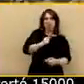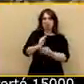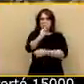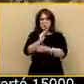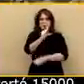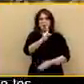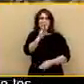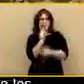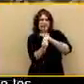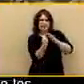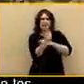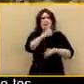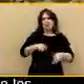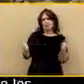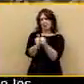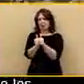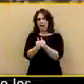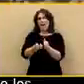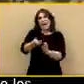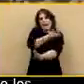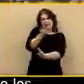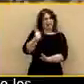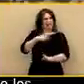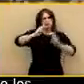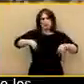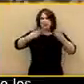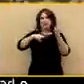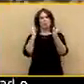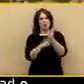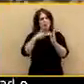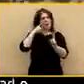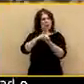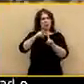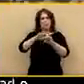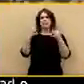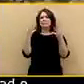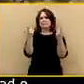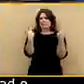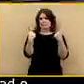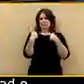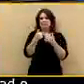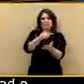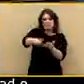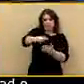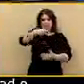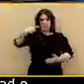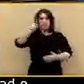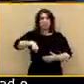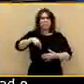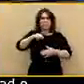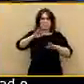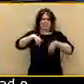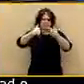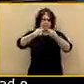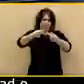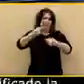dependencia. Antes ya habían modificado la ley para agilizar los desahucios y también para precarizar el empleo. Todo ello, por supuesto, después de muchos